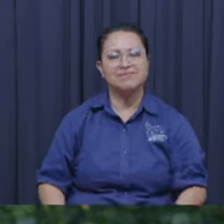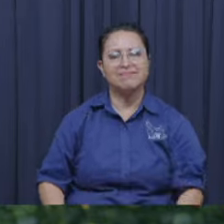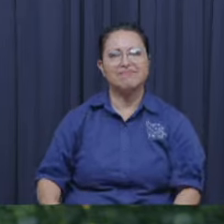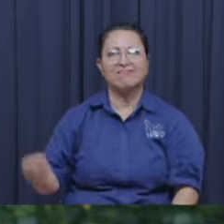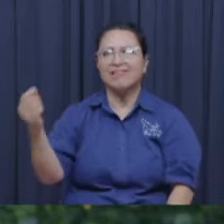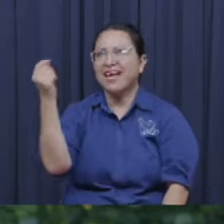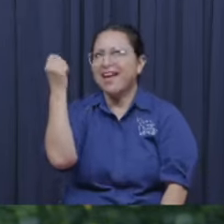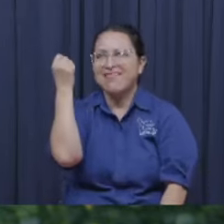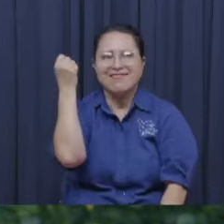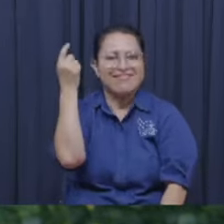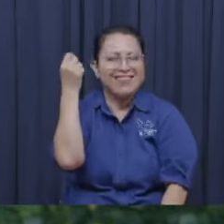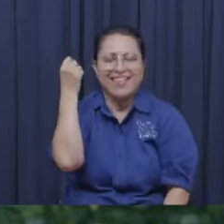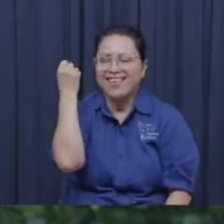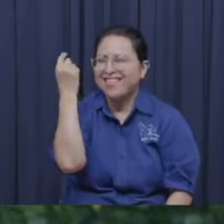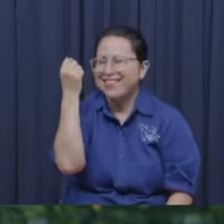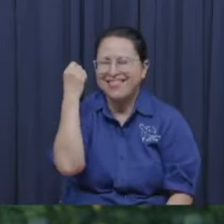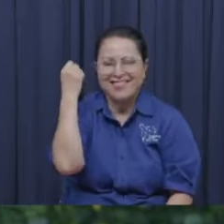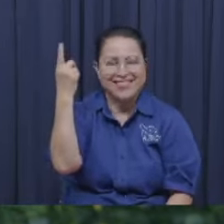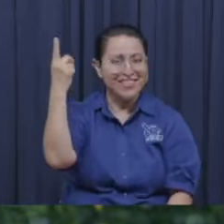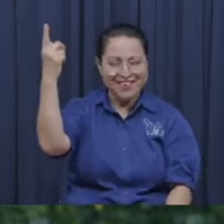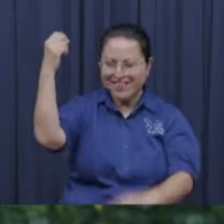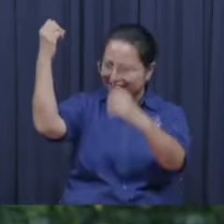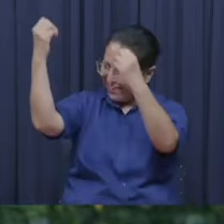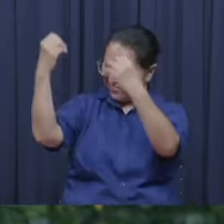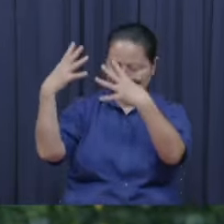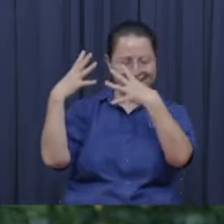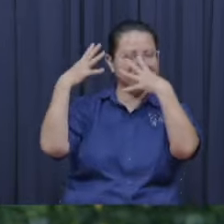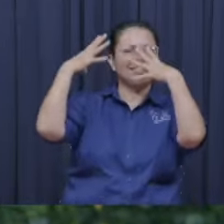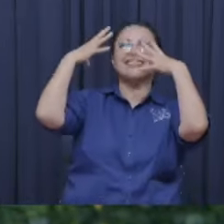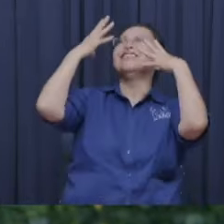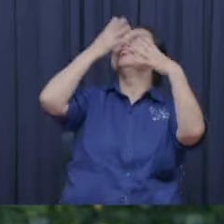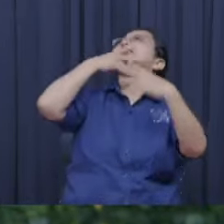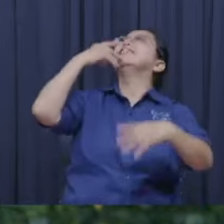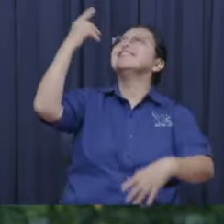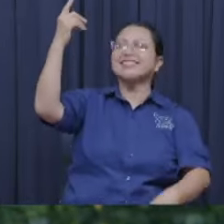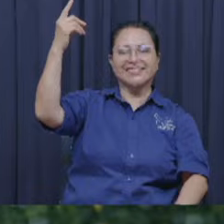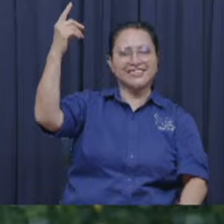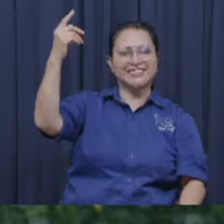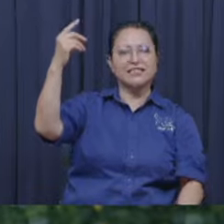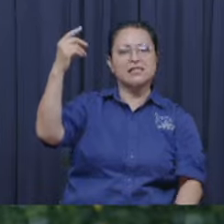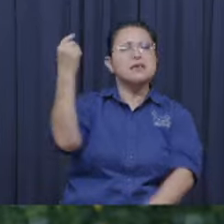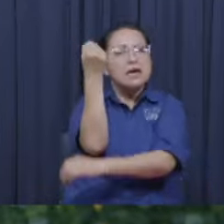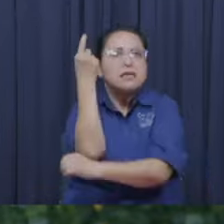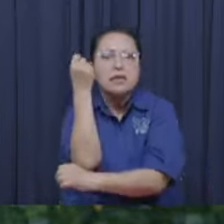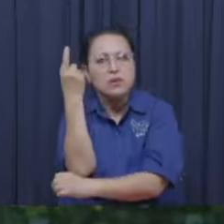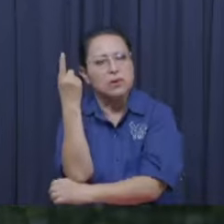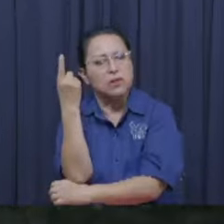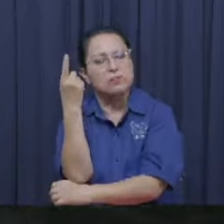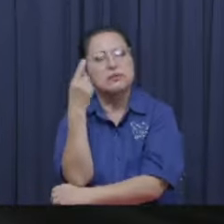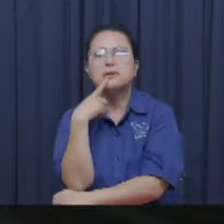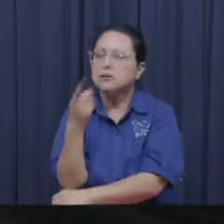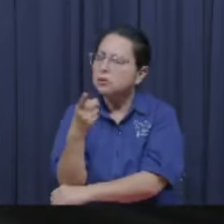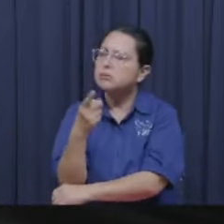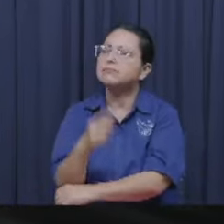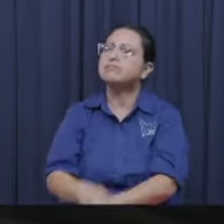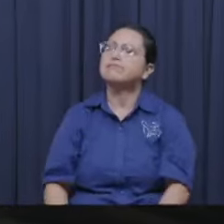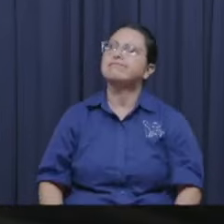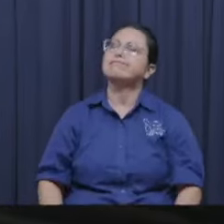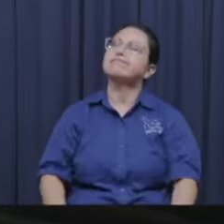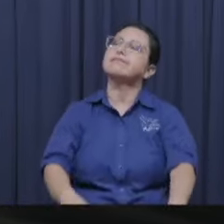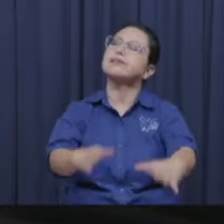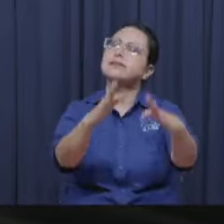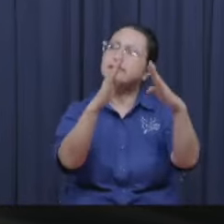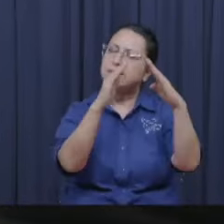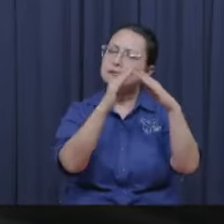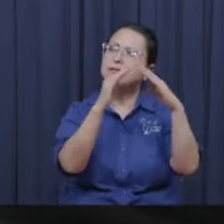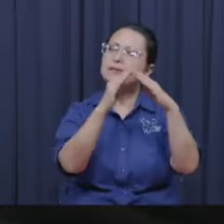tuvo un viso así, un lucazo en su mente y dijo: ah, la casa de mi